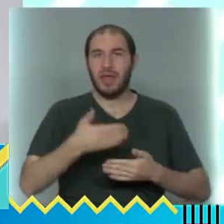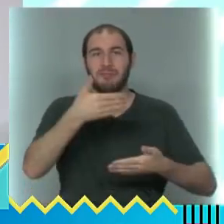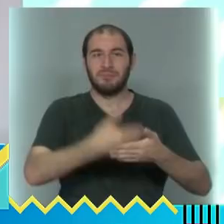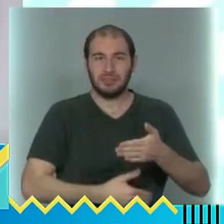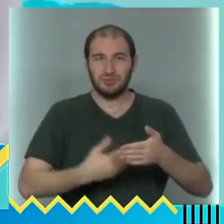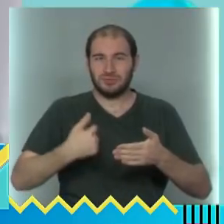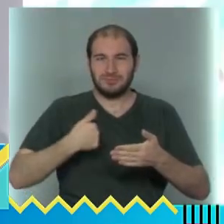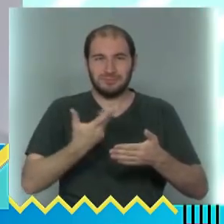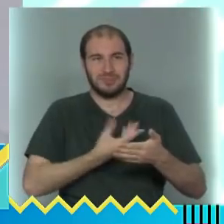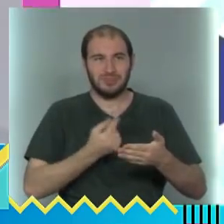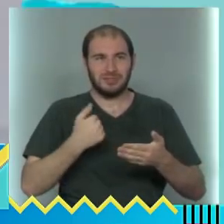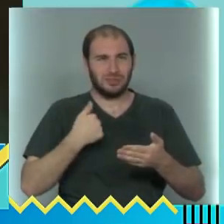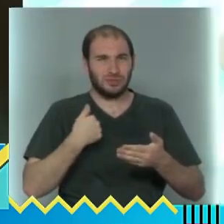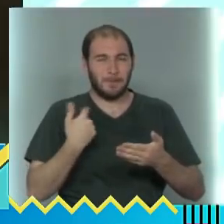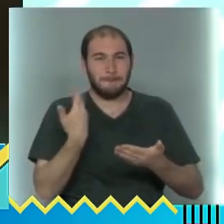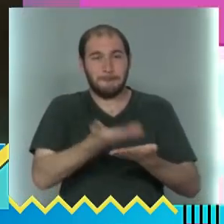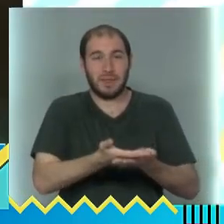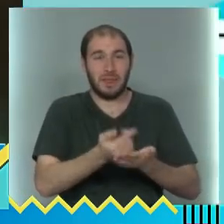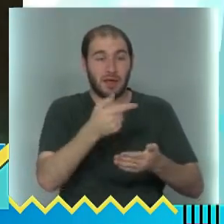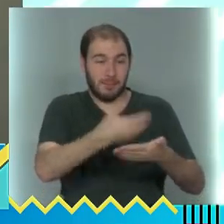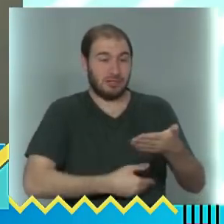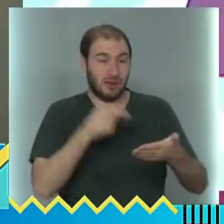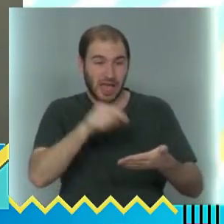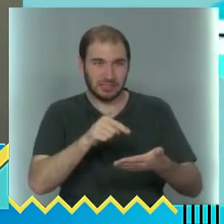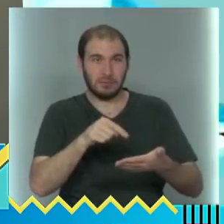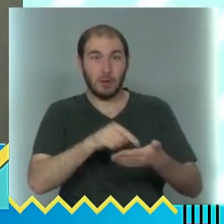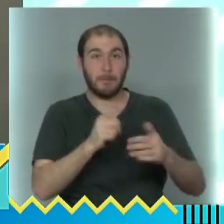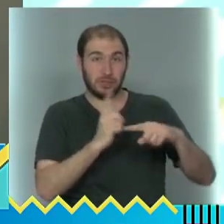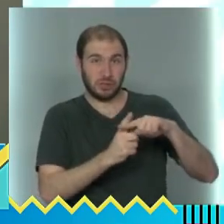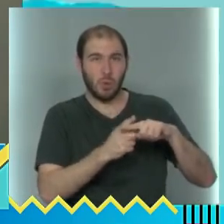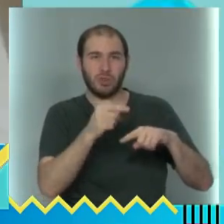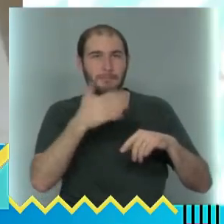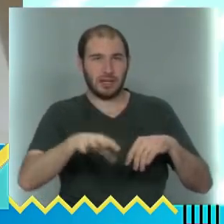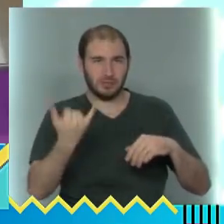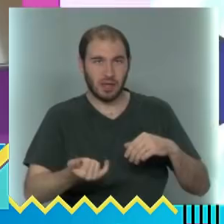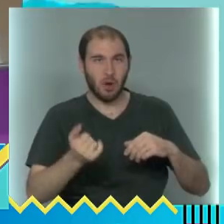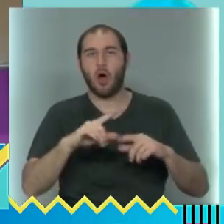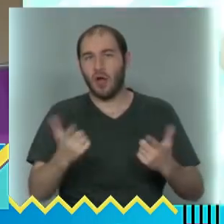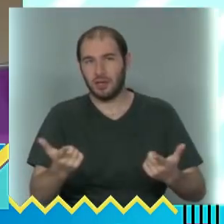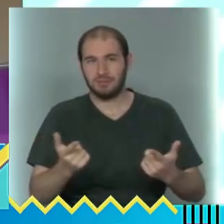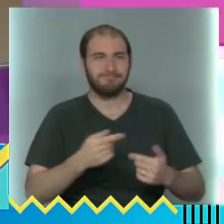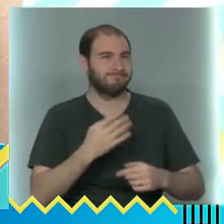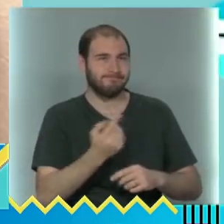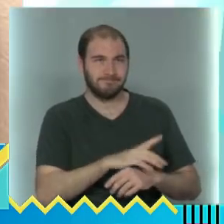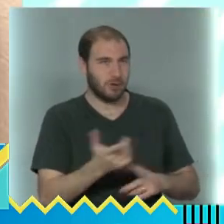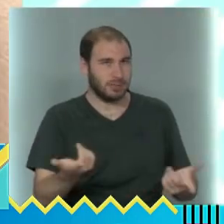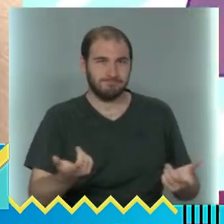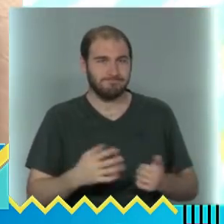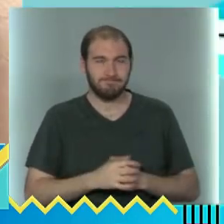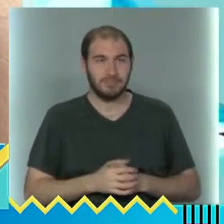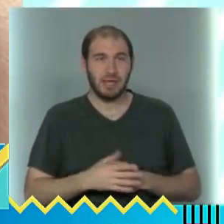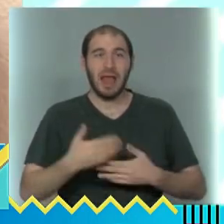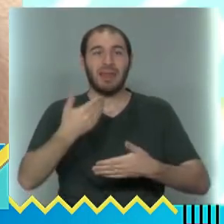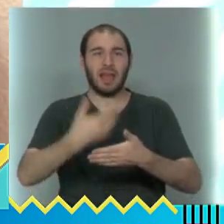estudio a mí que me sirva para yo pedirle al paciente haga este estudio, que si me da positivo usted tiene Parkinson y si no, no. No existe. Es